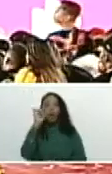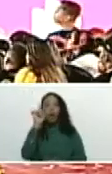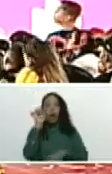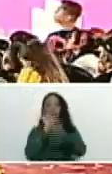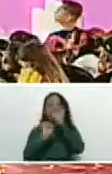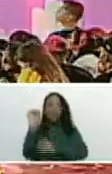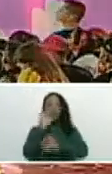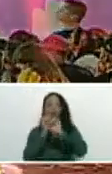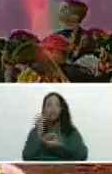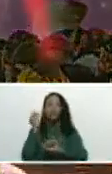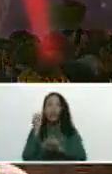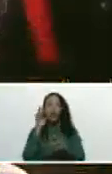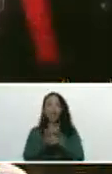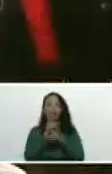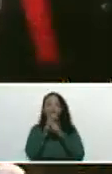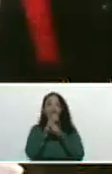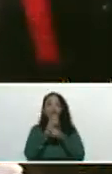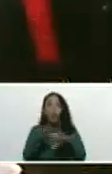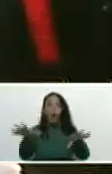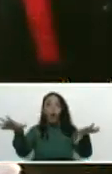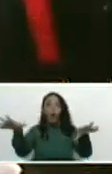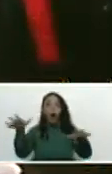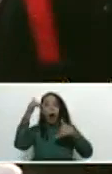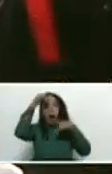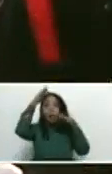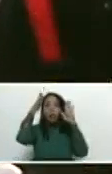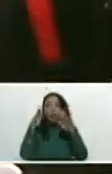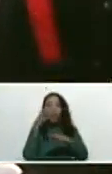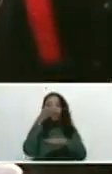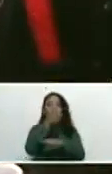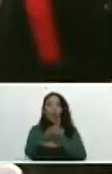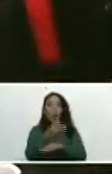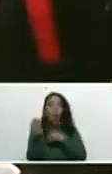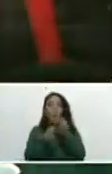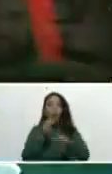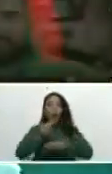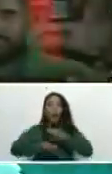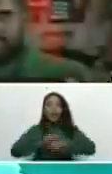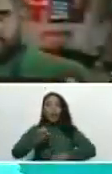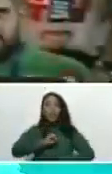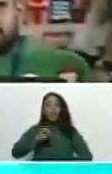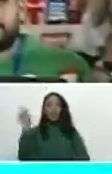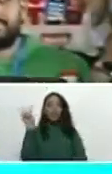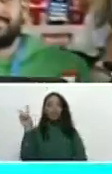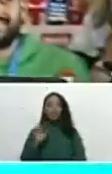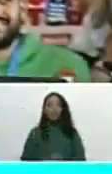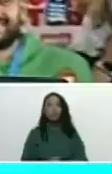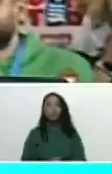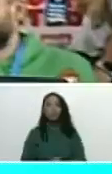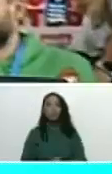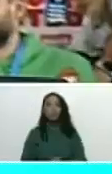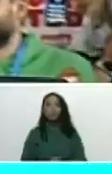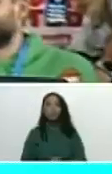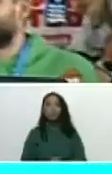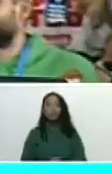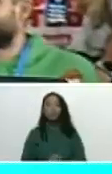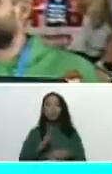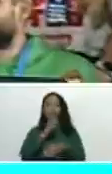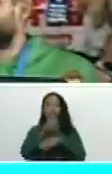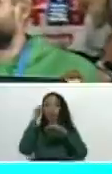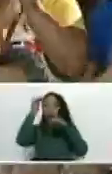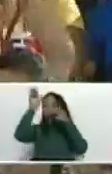la juventud, una red que vaya a atender, como hace el movimiento Somos Venezuela, vaya a